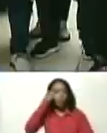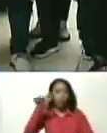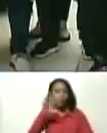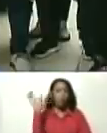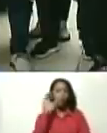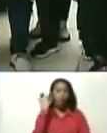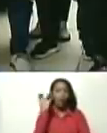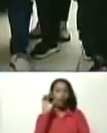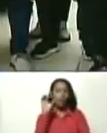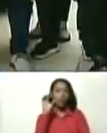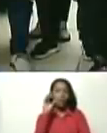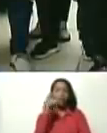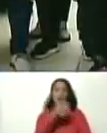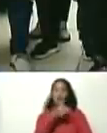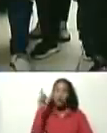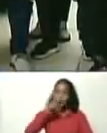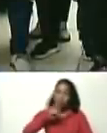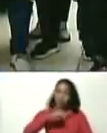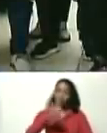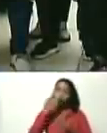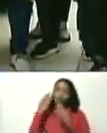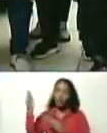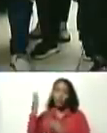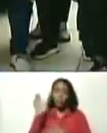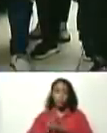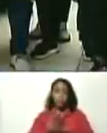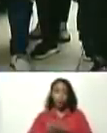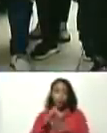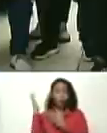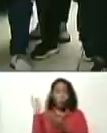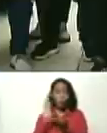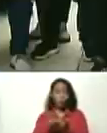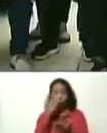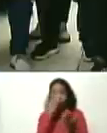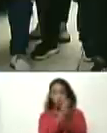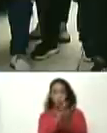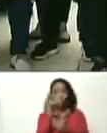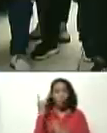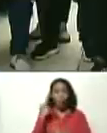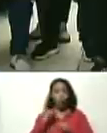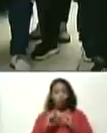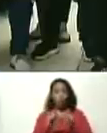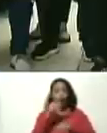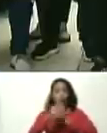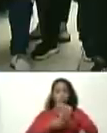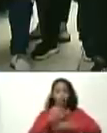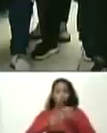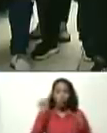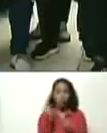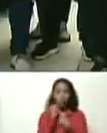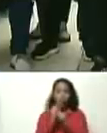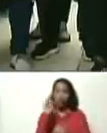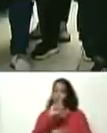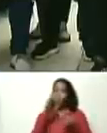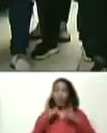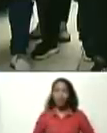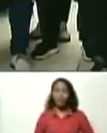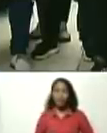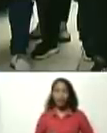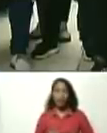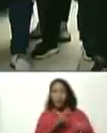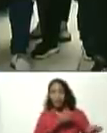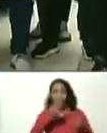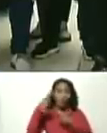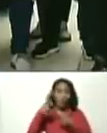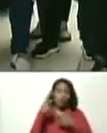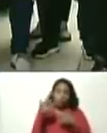Caracas se lo merece. Y para eso nos puso aquí al frente, para seguir trabajando y no descansar en llevarle